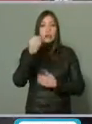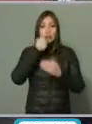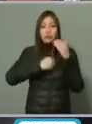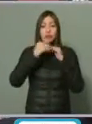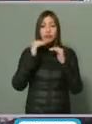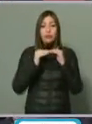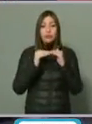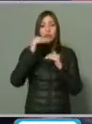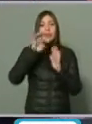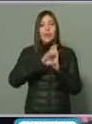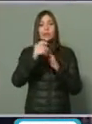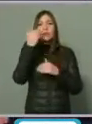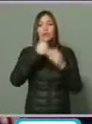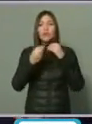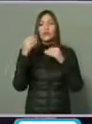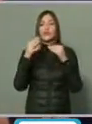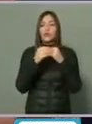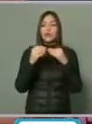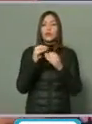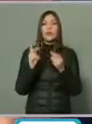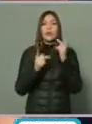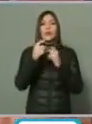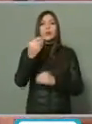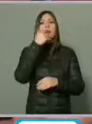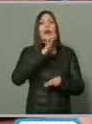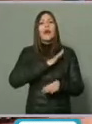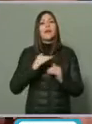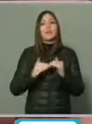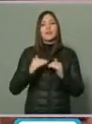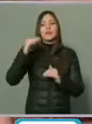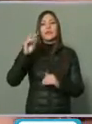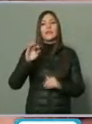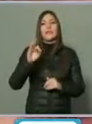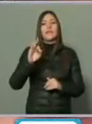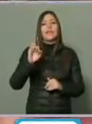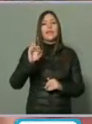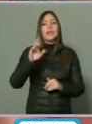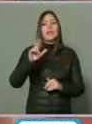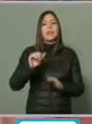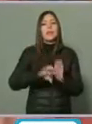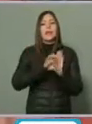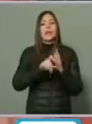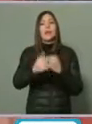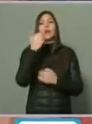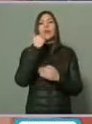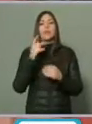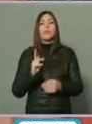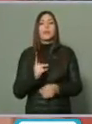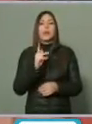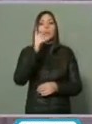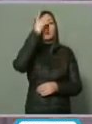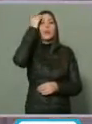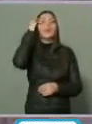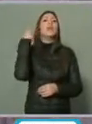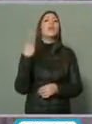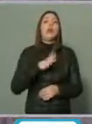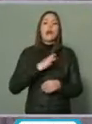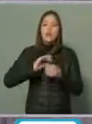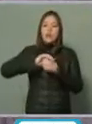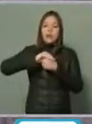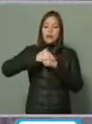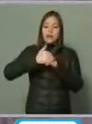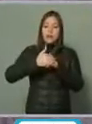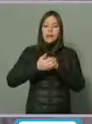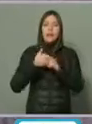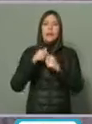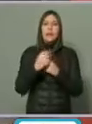estás comiendo un cereal que es integral, de preferencia, estás consumiendo una leguminosa que tiene su cáscara y que también